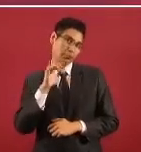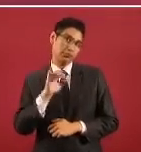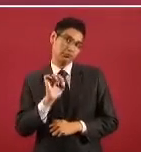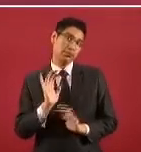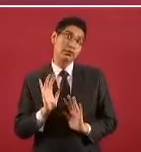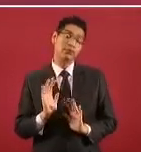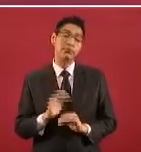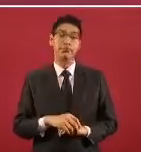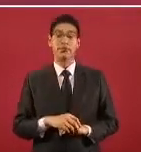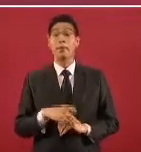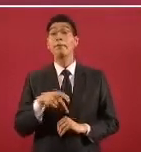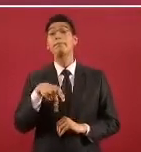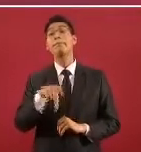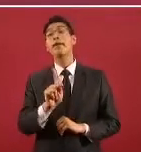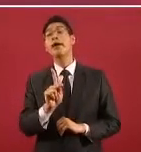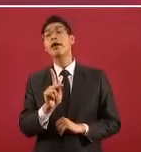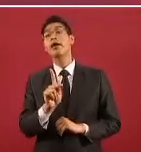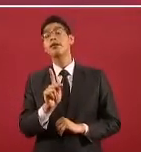pero